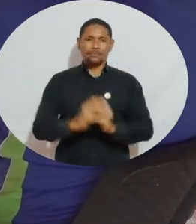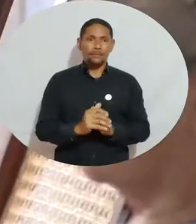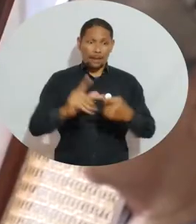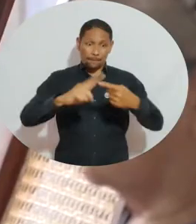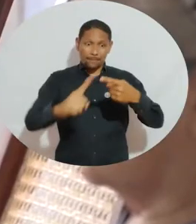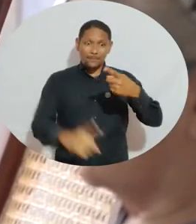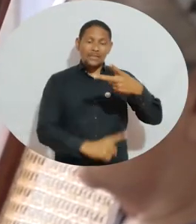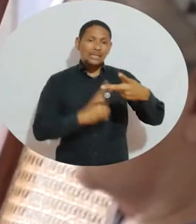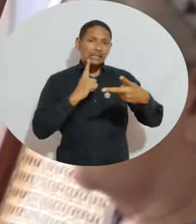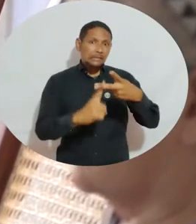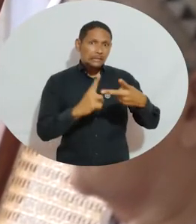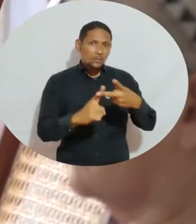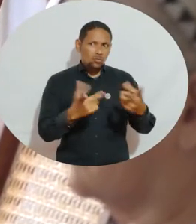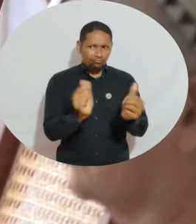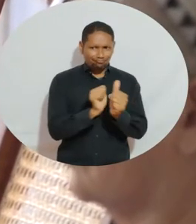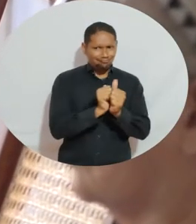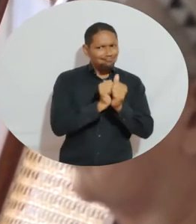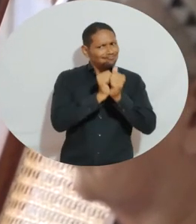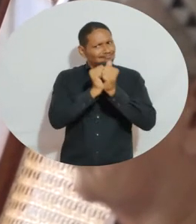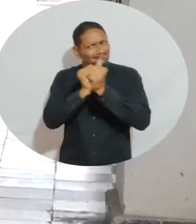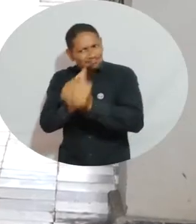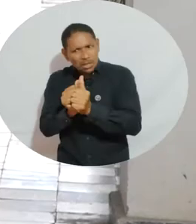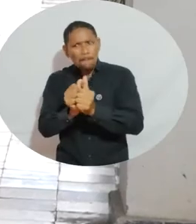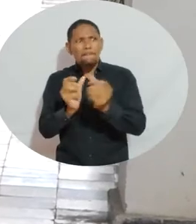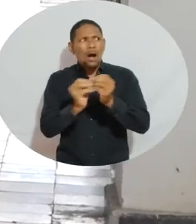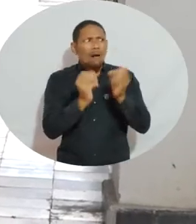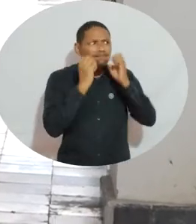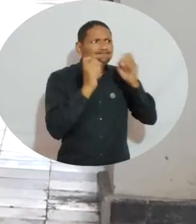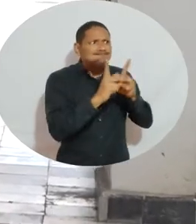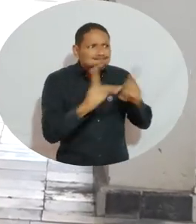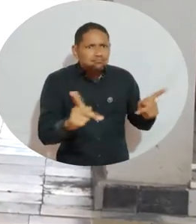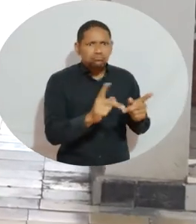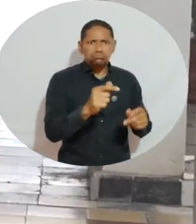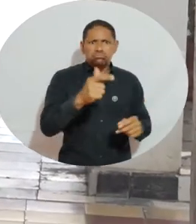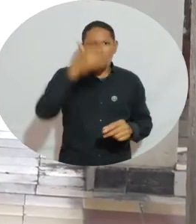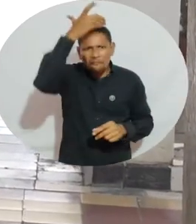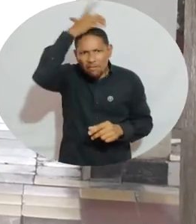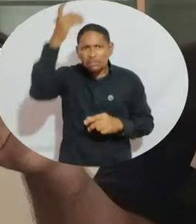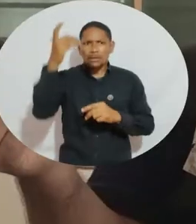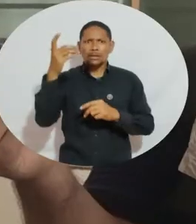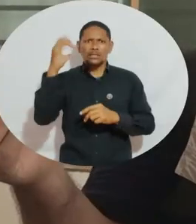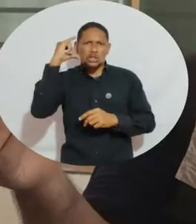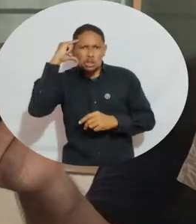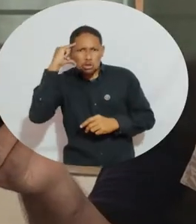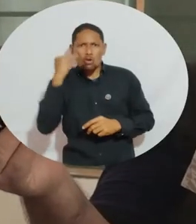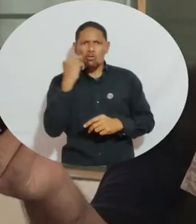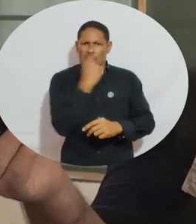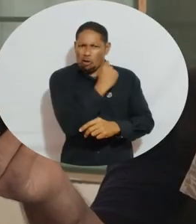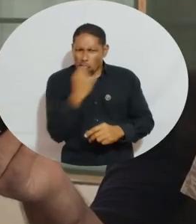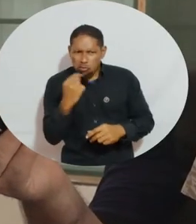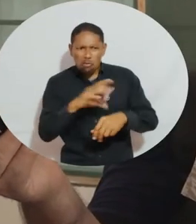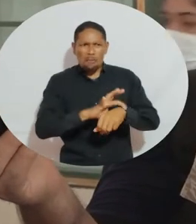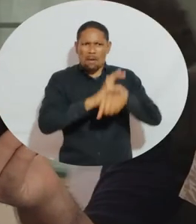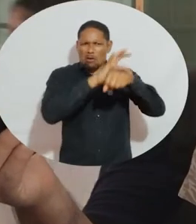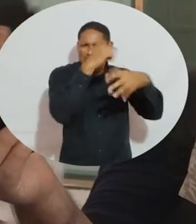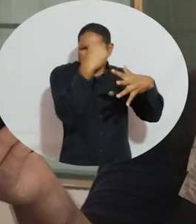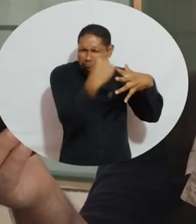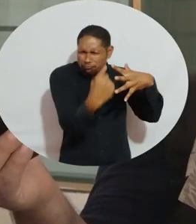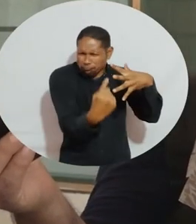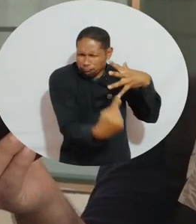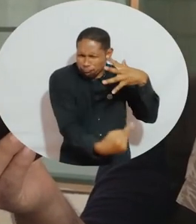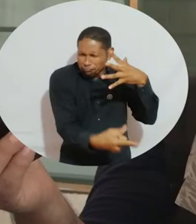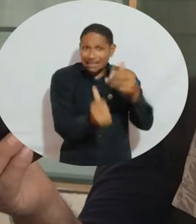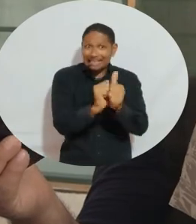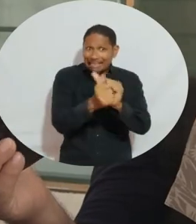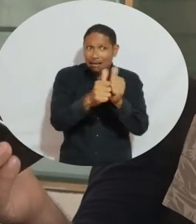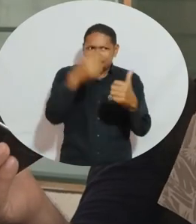condiciones. Segundo, queremos acompañar también con mayor personal, es decir, enfermeras, psicólogos, odontólogos, médicos, profesionales